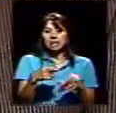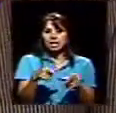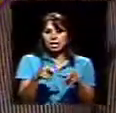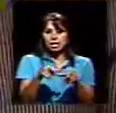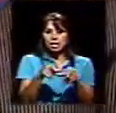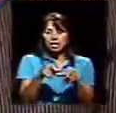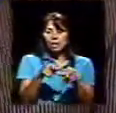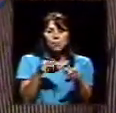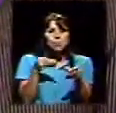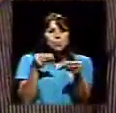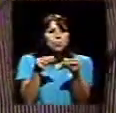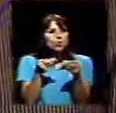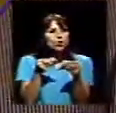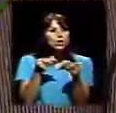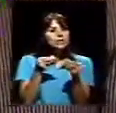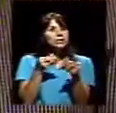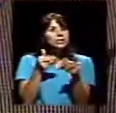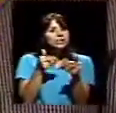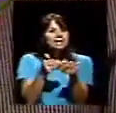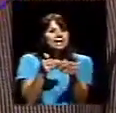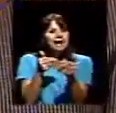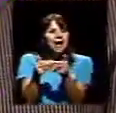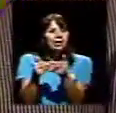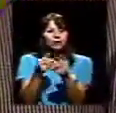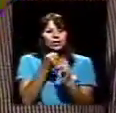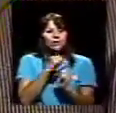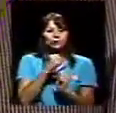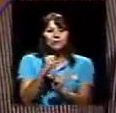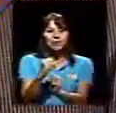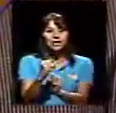los municipios por la integración legislativa,